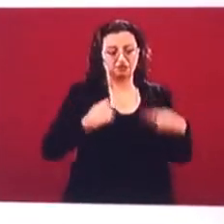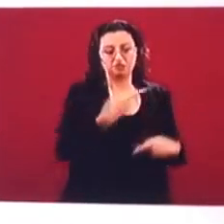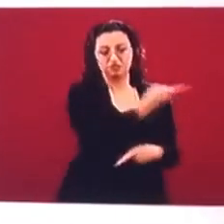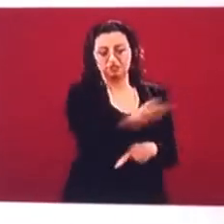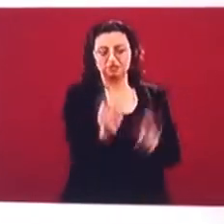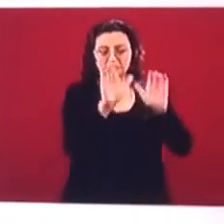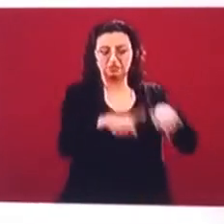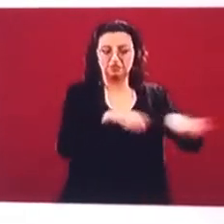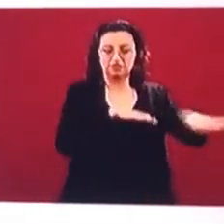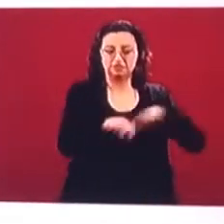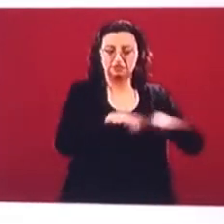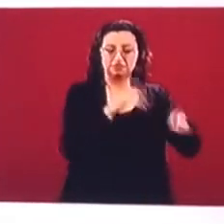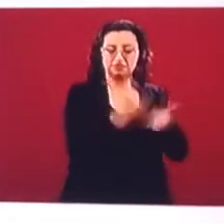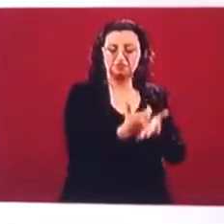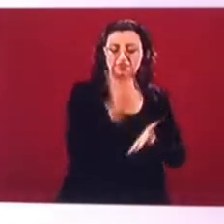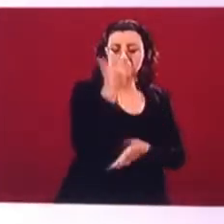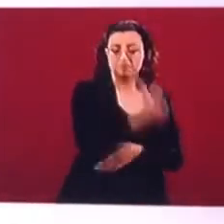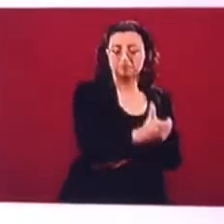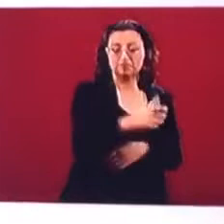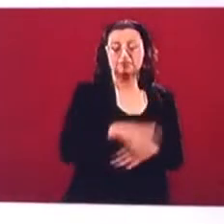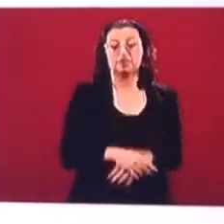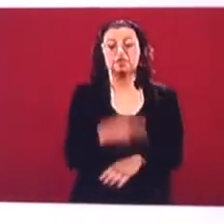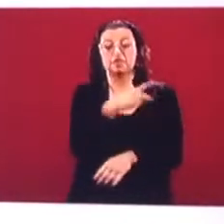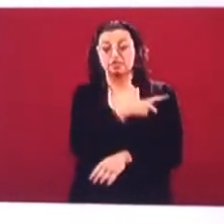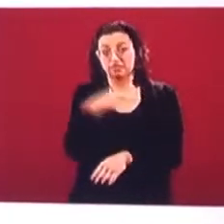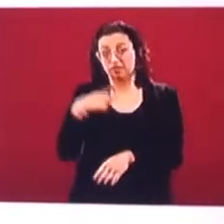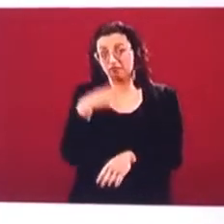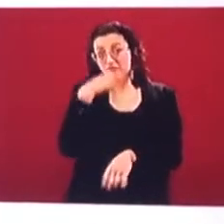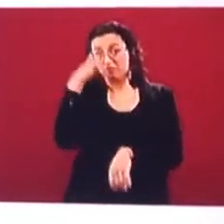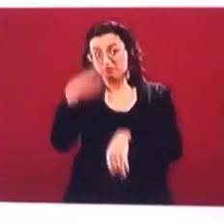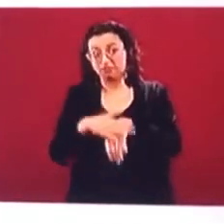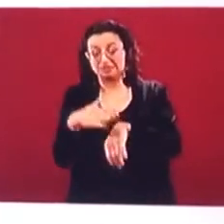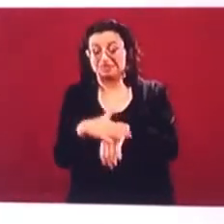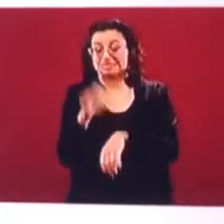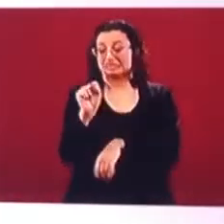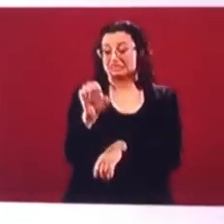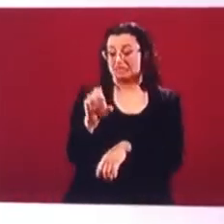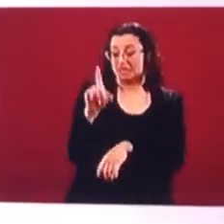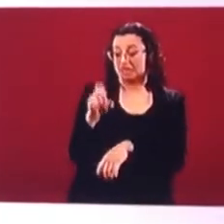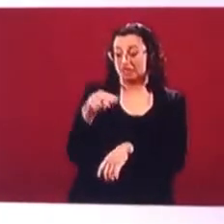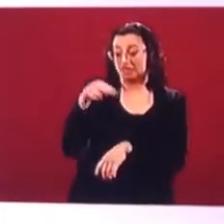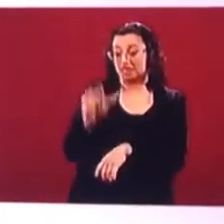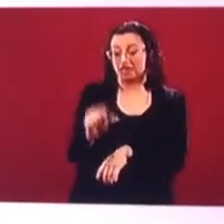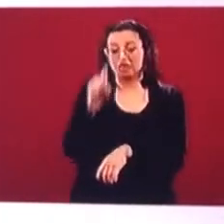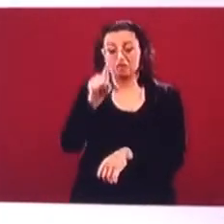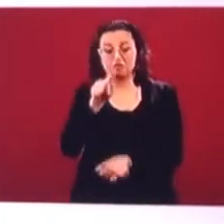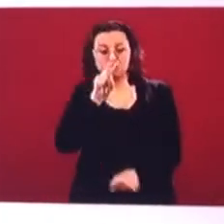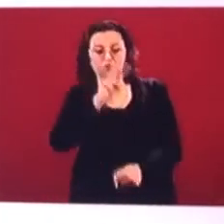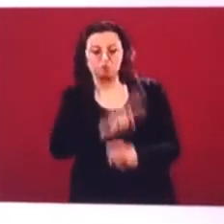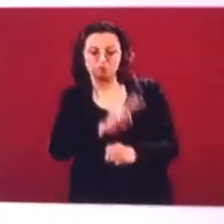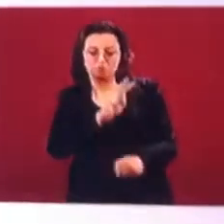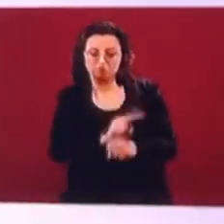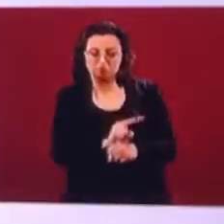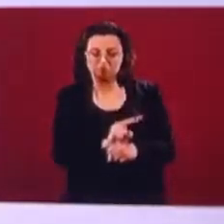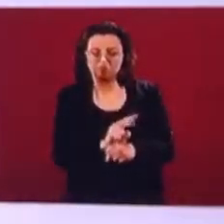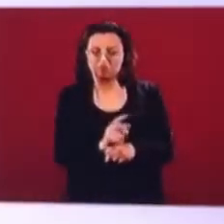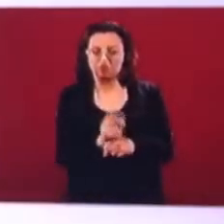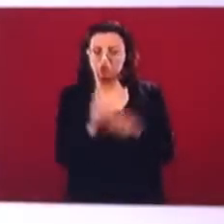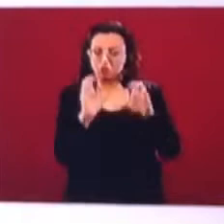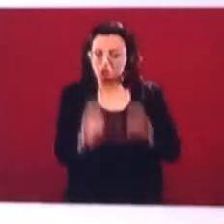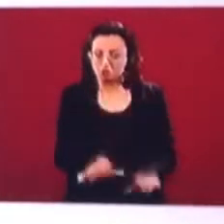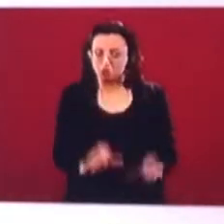por muchos problemas personales y también de tratar de continuar con esta labor